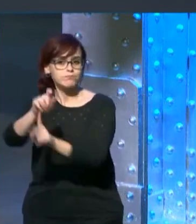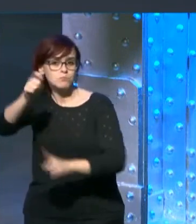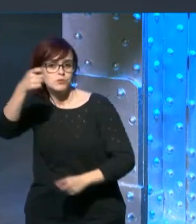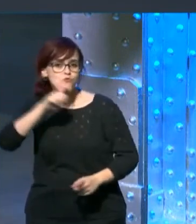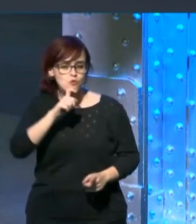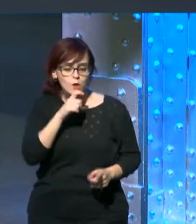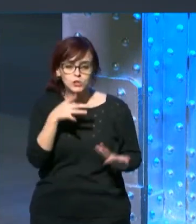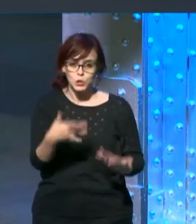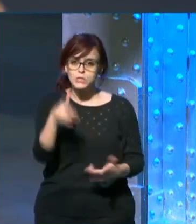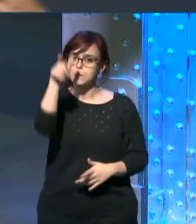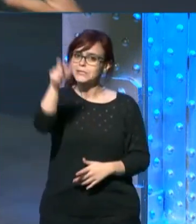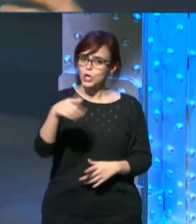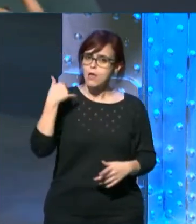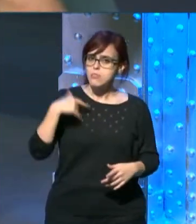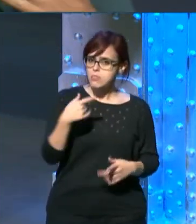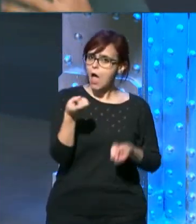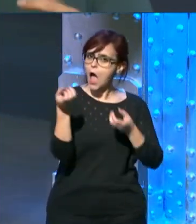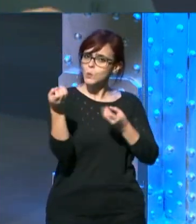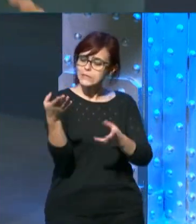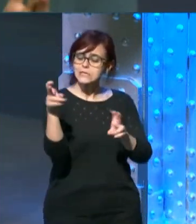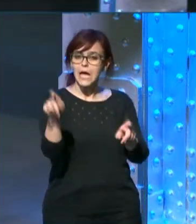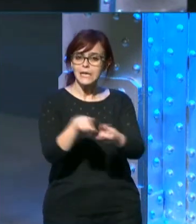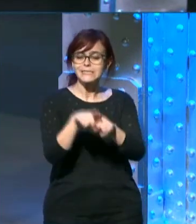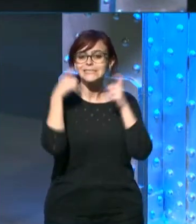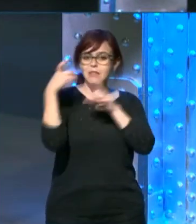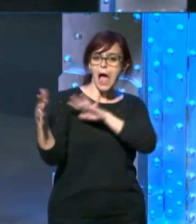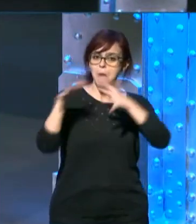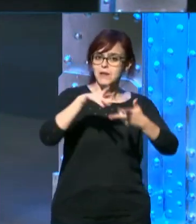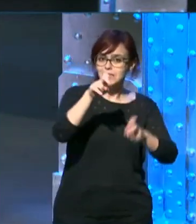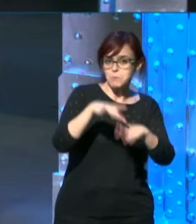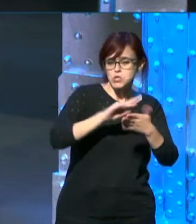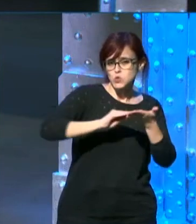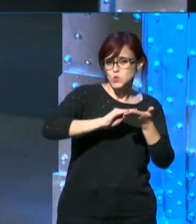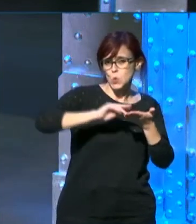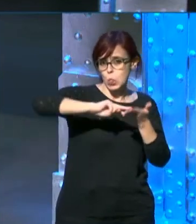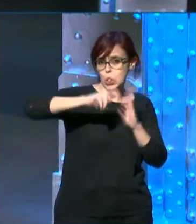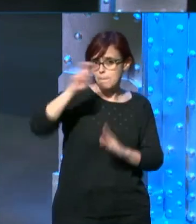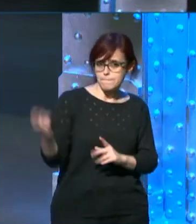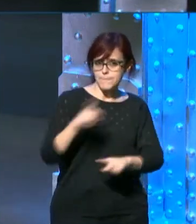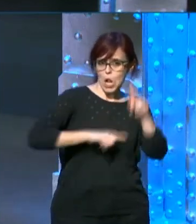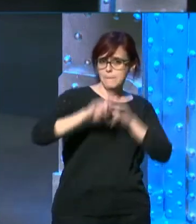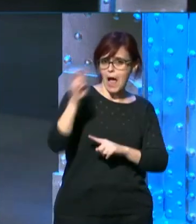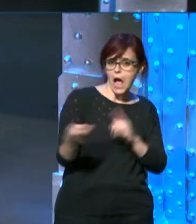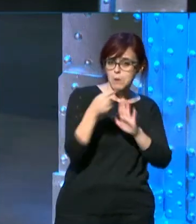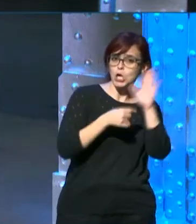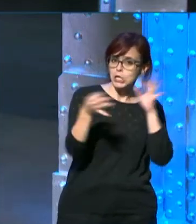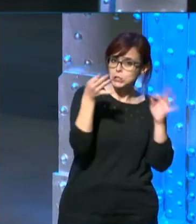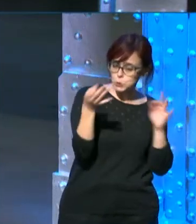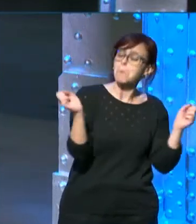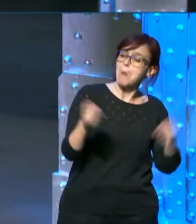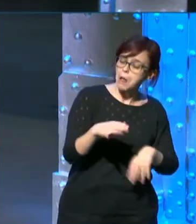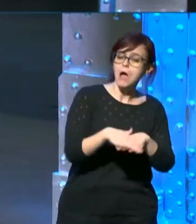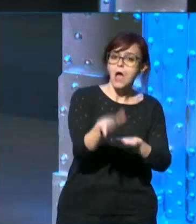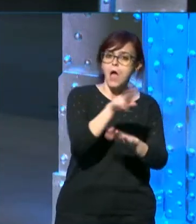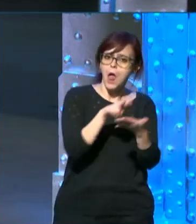poco a explicar qué era esto, ¿no?, y cómo lo podía aplicar para, teóricamente, resolver todos los problemas que yo tenía con los requisitos. Muy bien, empecé a leer, ¿no?